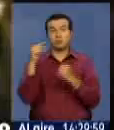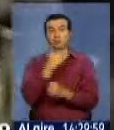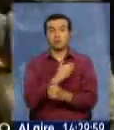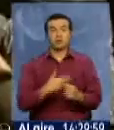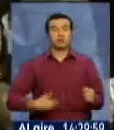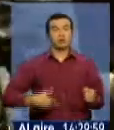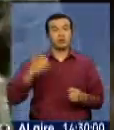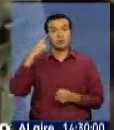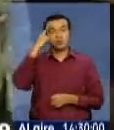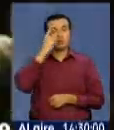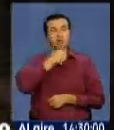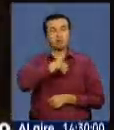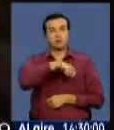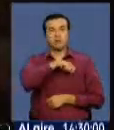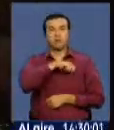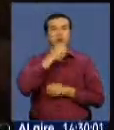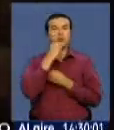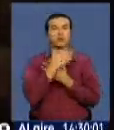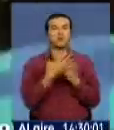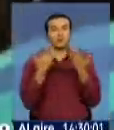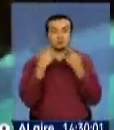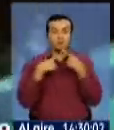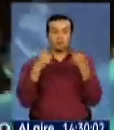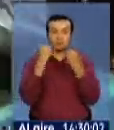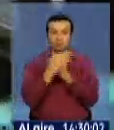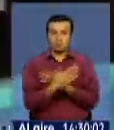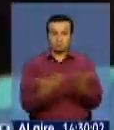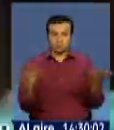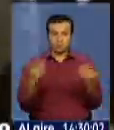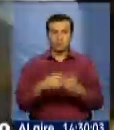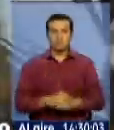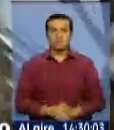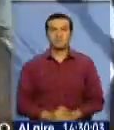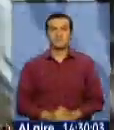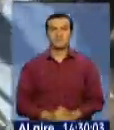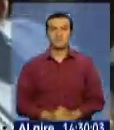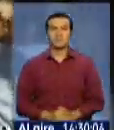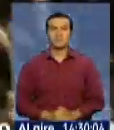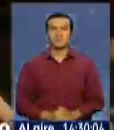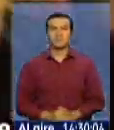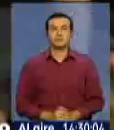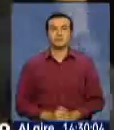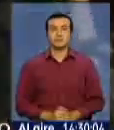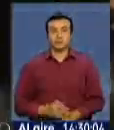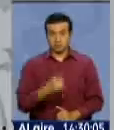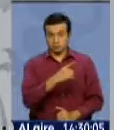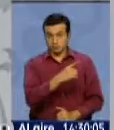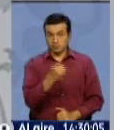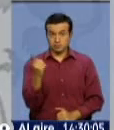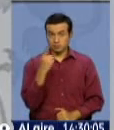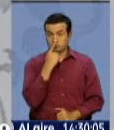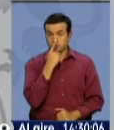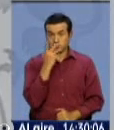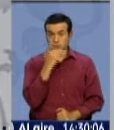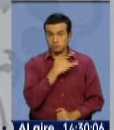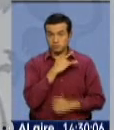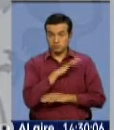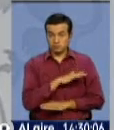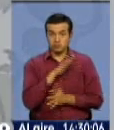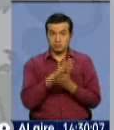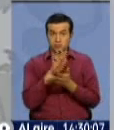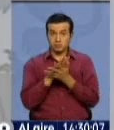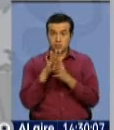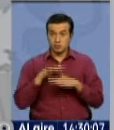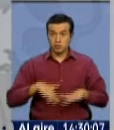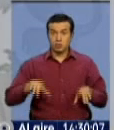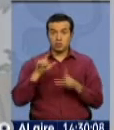presidente del gobierno español realiza una declaración institucional. Si les importa la tranquilidad de la mayoría de